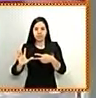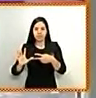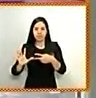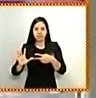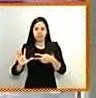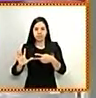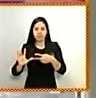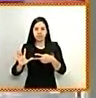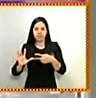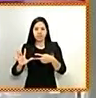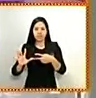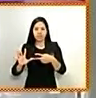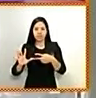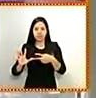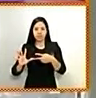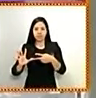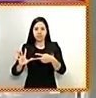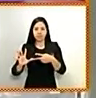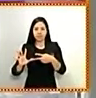dígito.